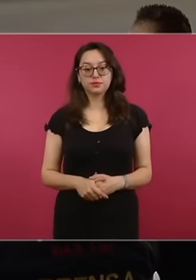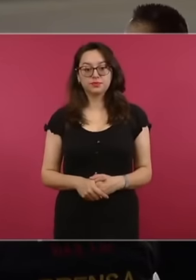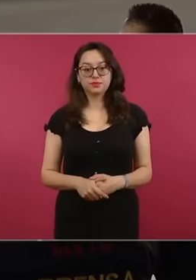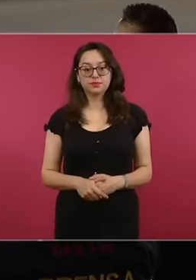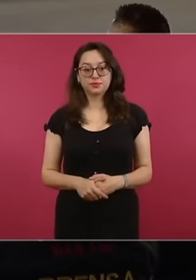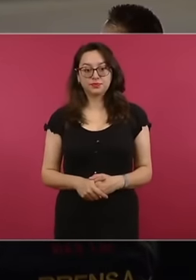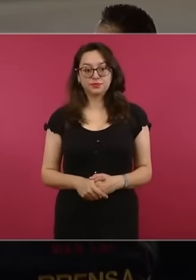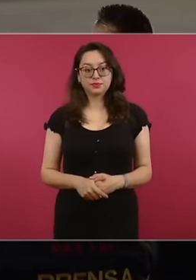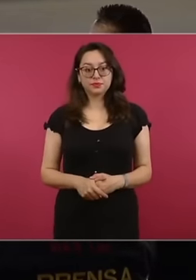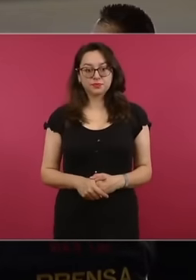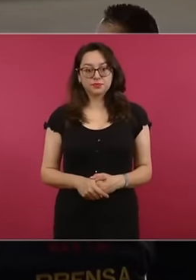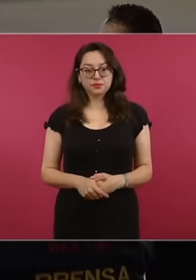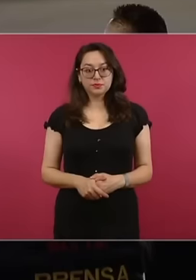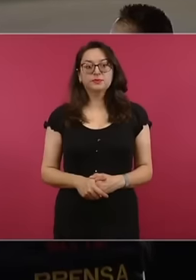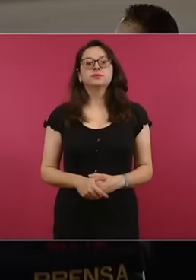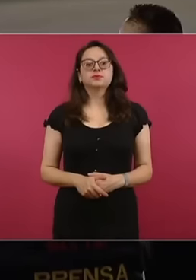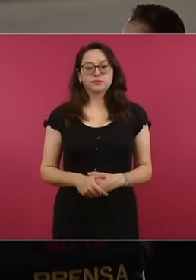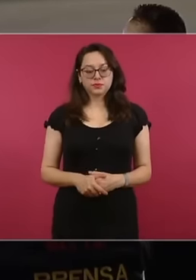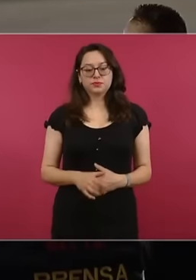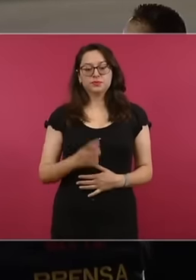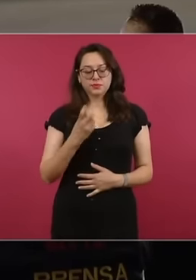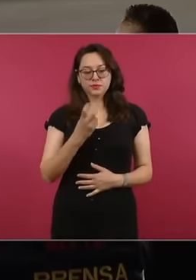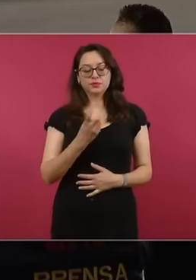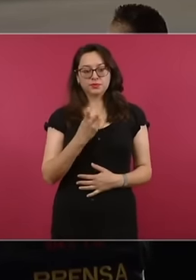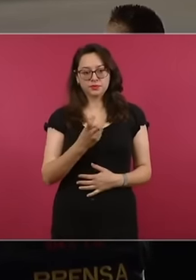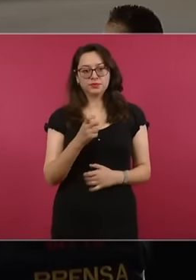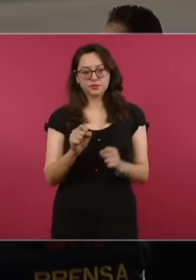esto es exactamente. Sí.